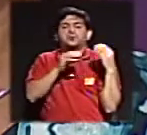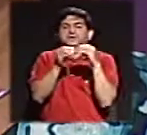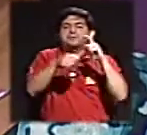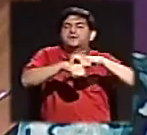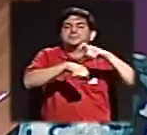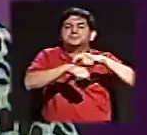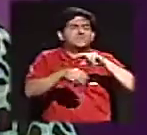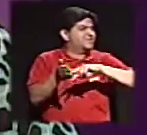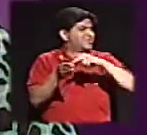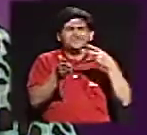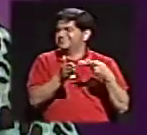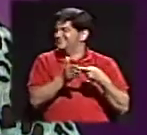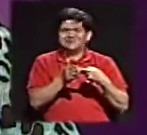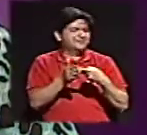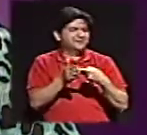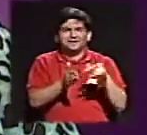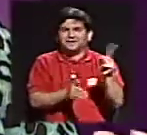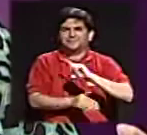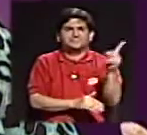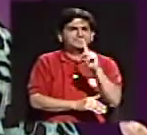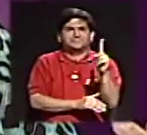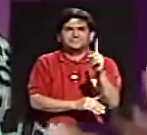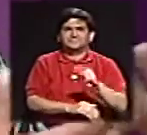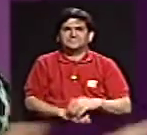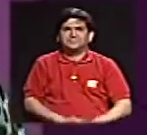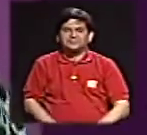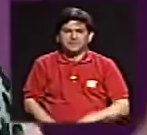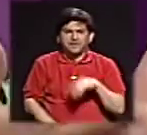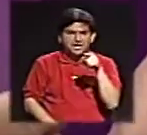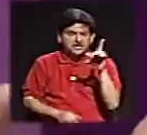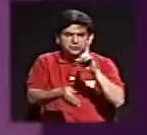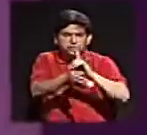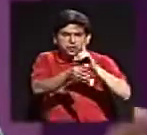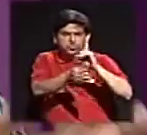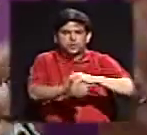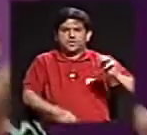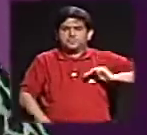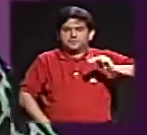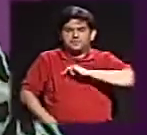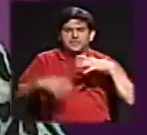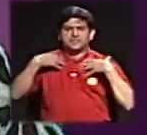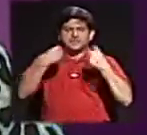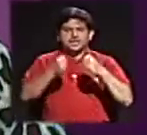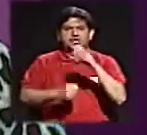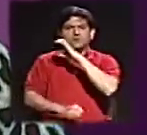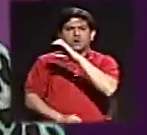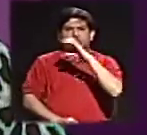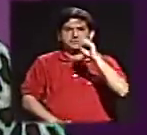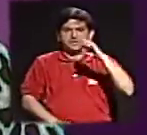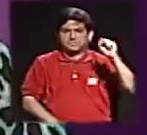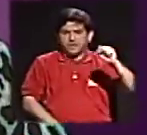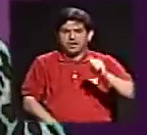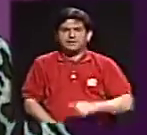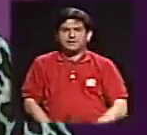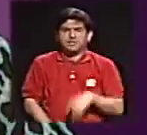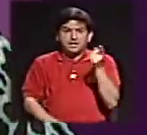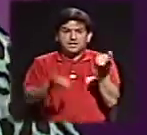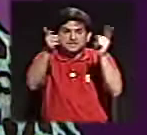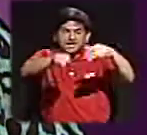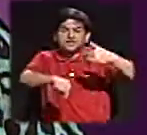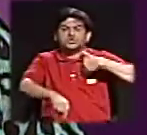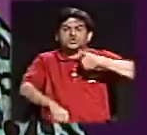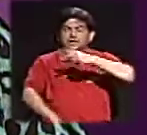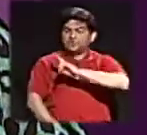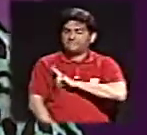más, no es de aguántese, es cuestión de que los doctores, el Ministerio de Salud, la Caja Costarricense del Seguro Social tengan